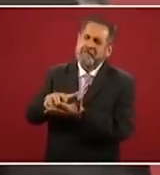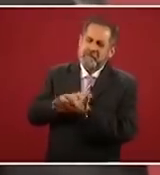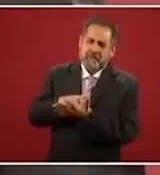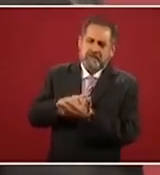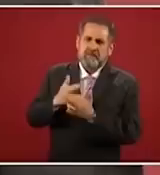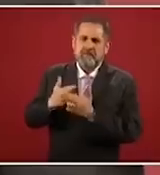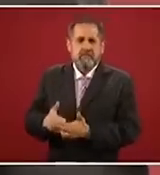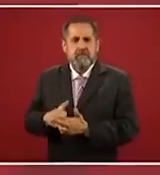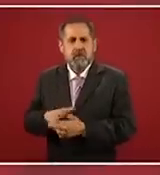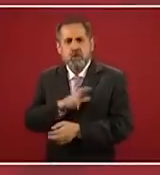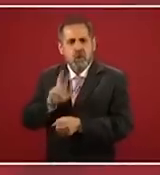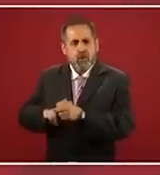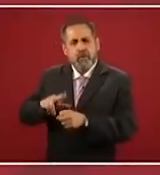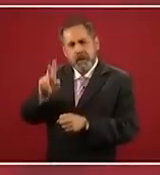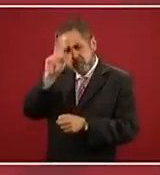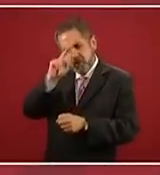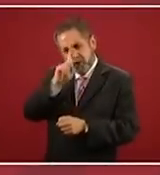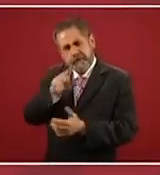está